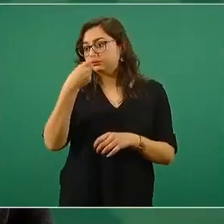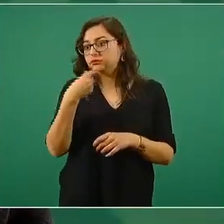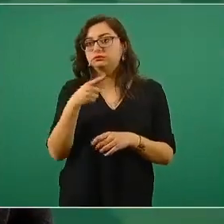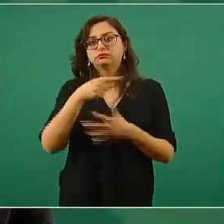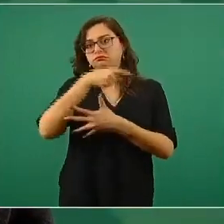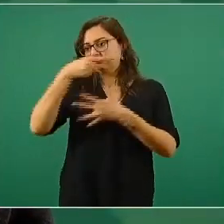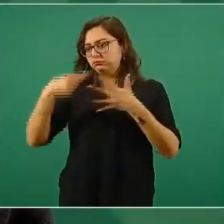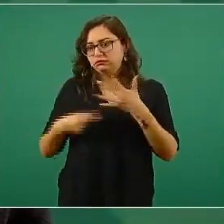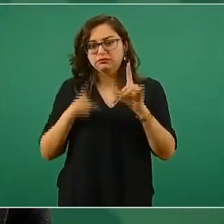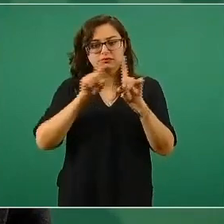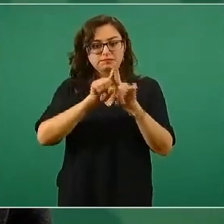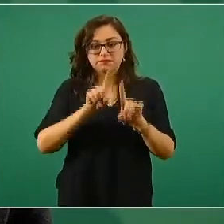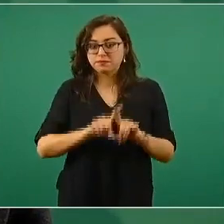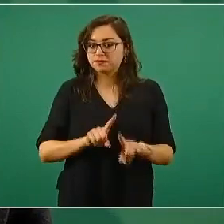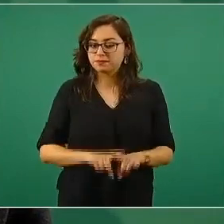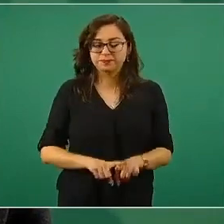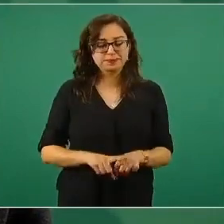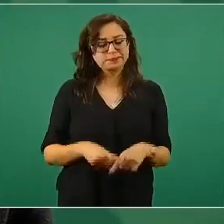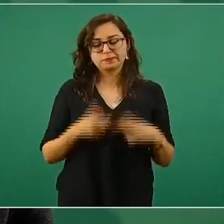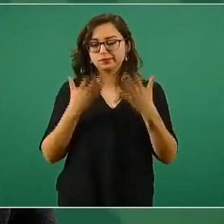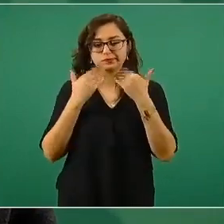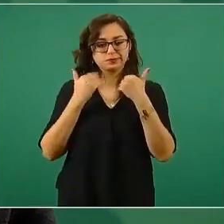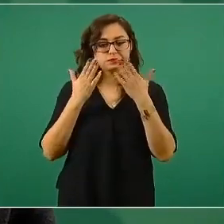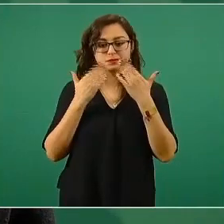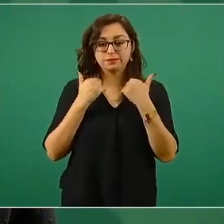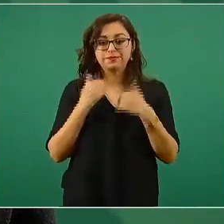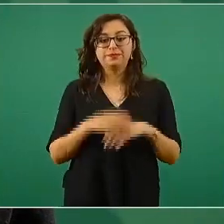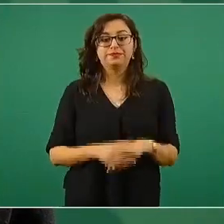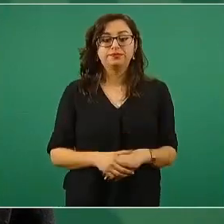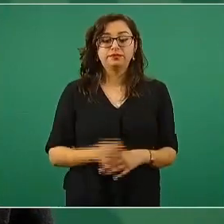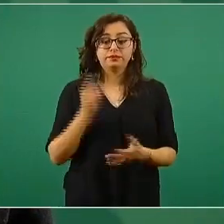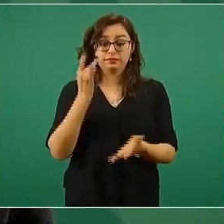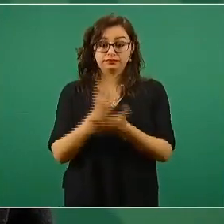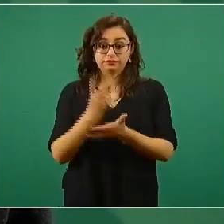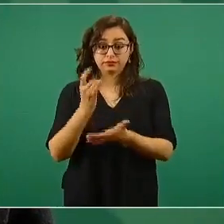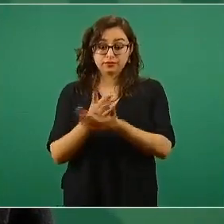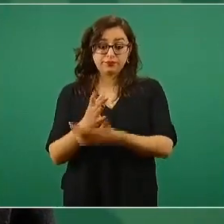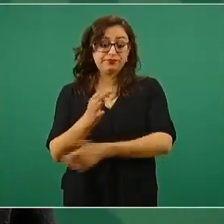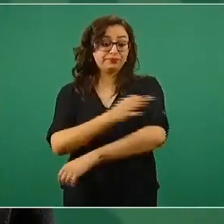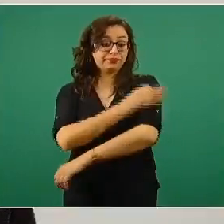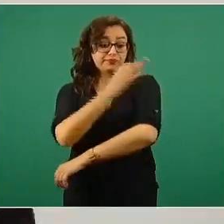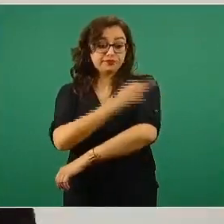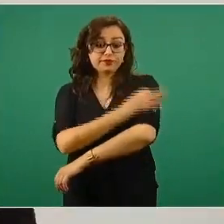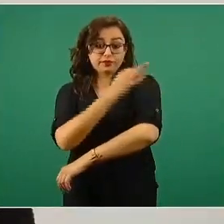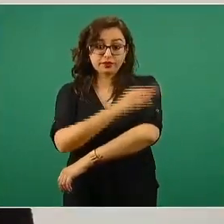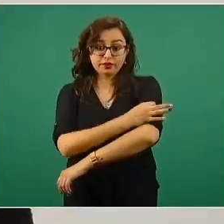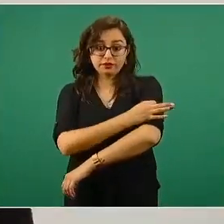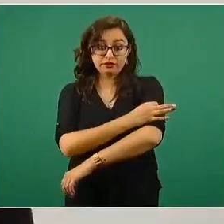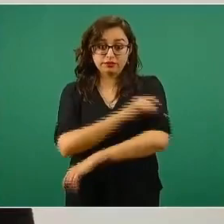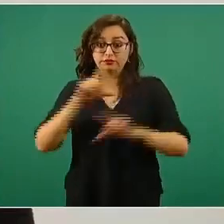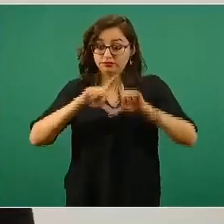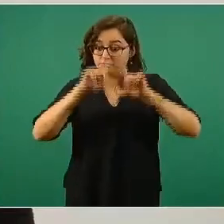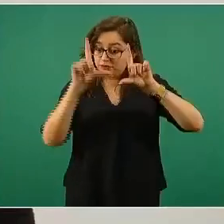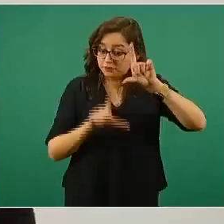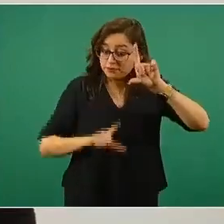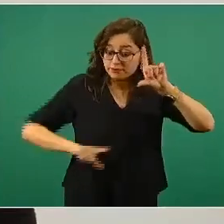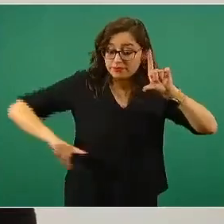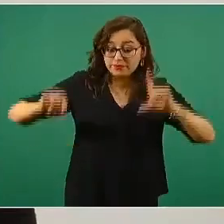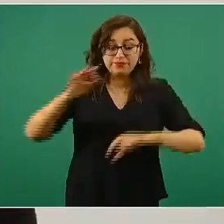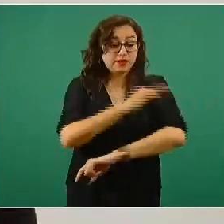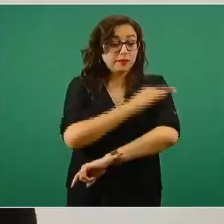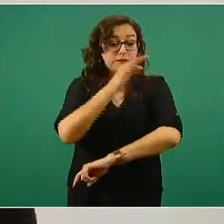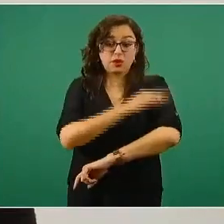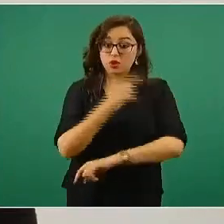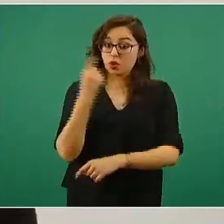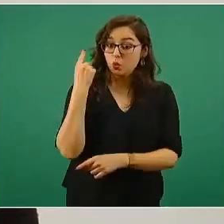enfermedad. Recordemos que en este momento la única vacuna disponible en México, en el territorio nacional, y que se